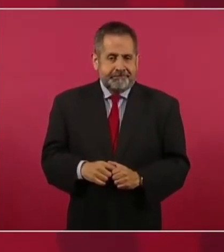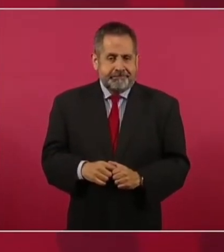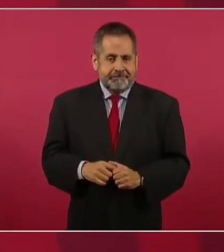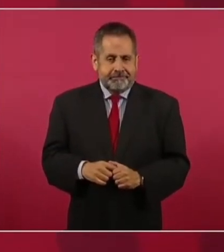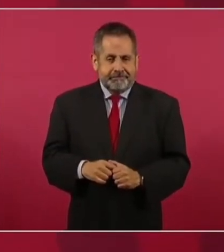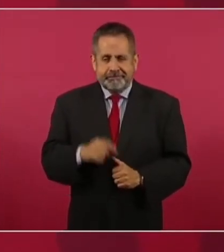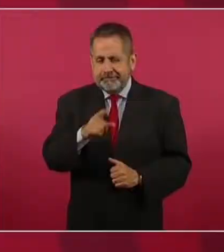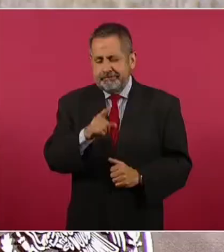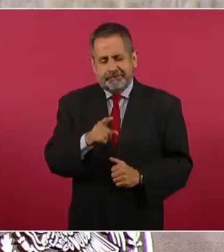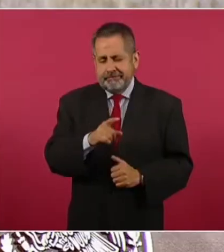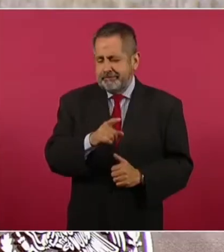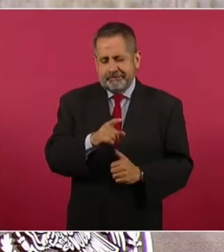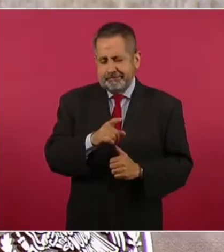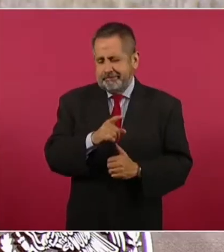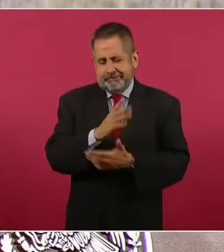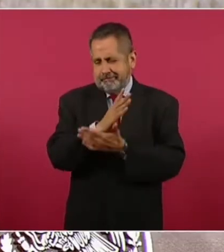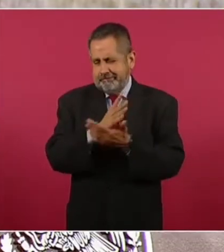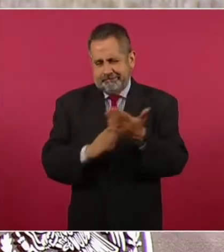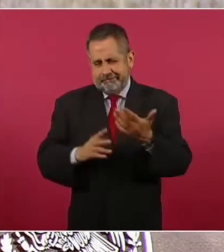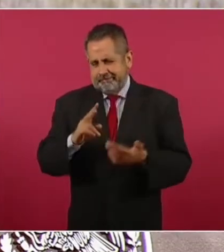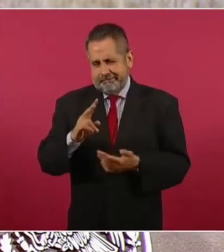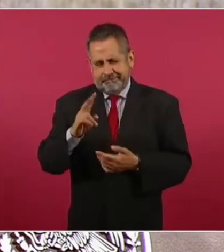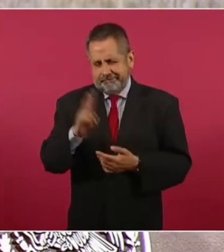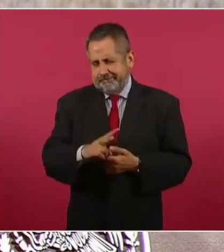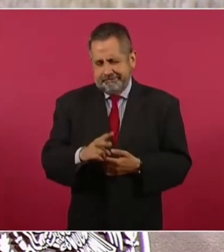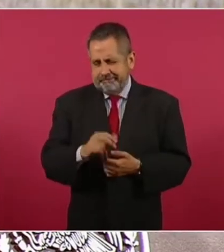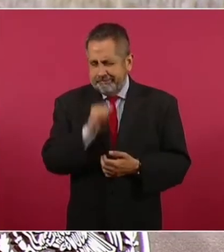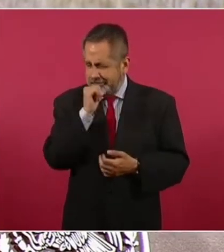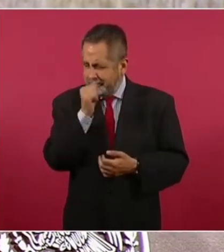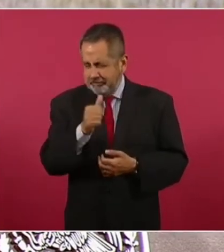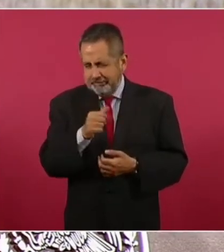es una verdad a media. Y a veces las